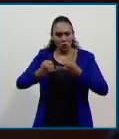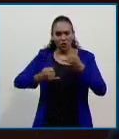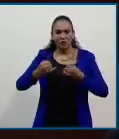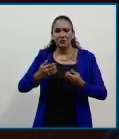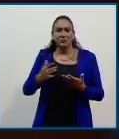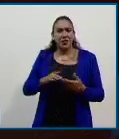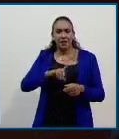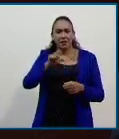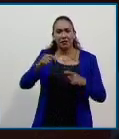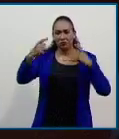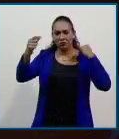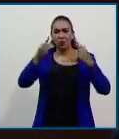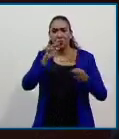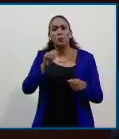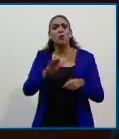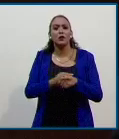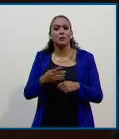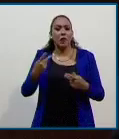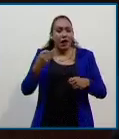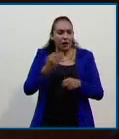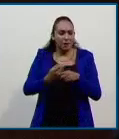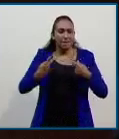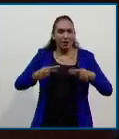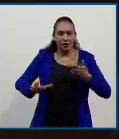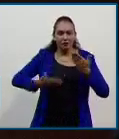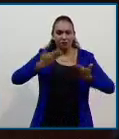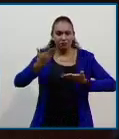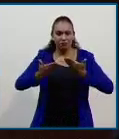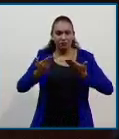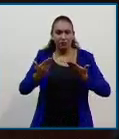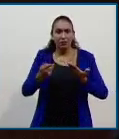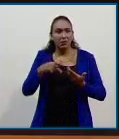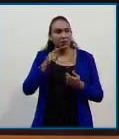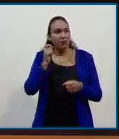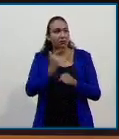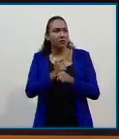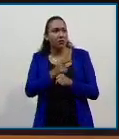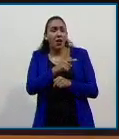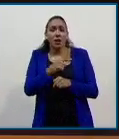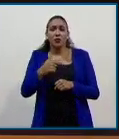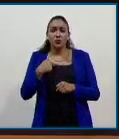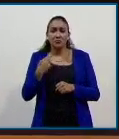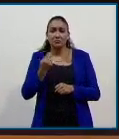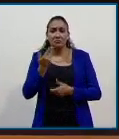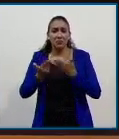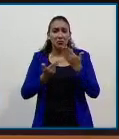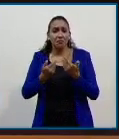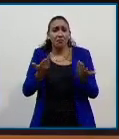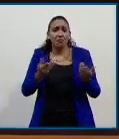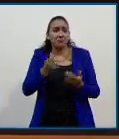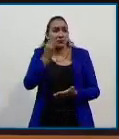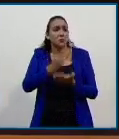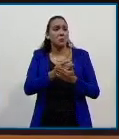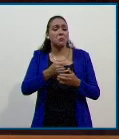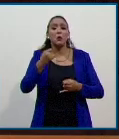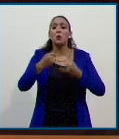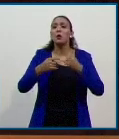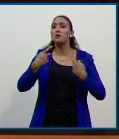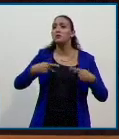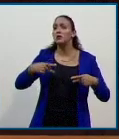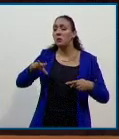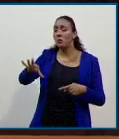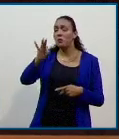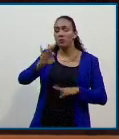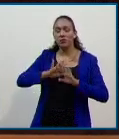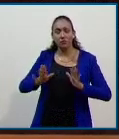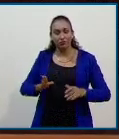independencia judicial que la carrera busca proteger y promover. Es necesario que el juzgador opere con la Constitución, con el